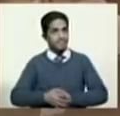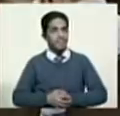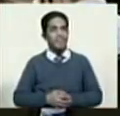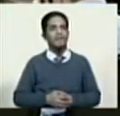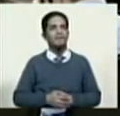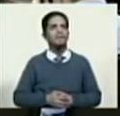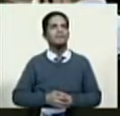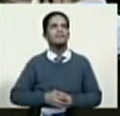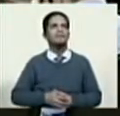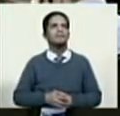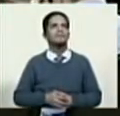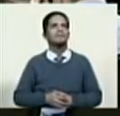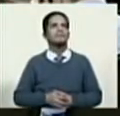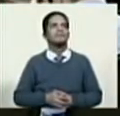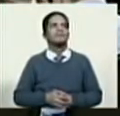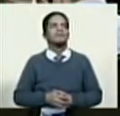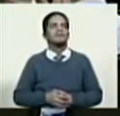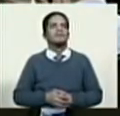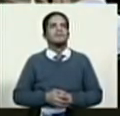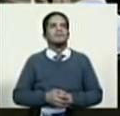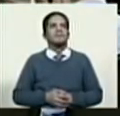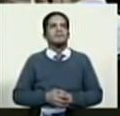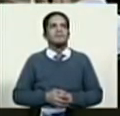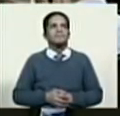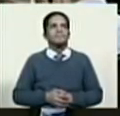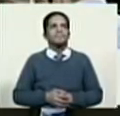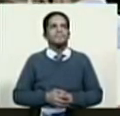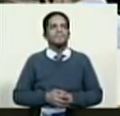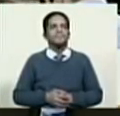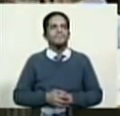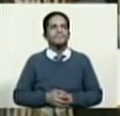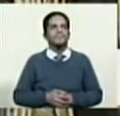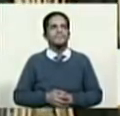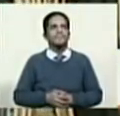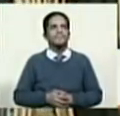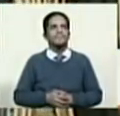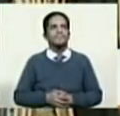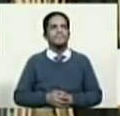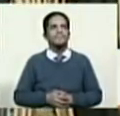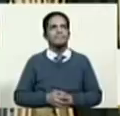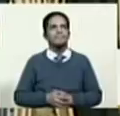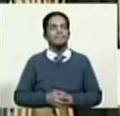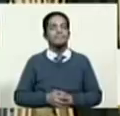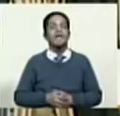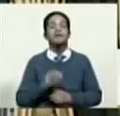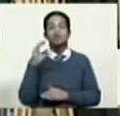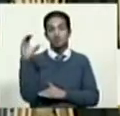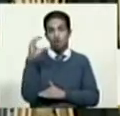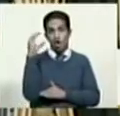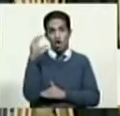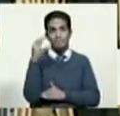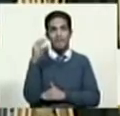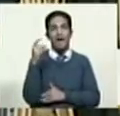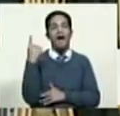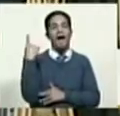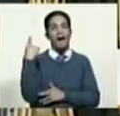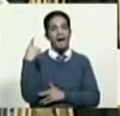Campos de refugiados que hay colombianos huyendo de la guerra que se ha